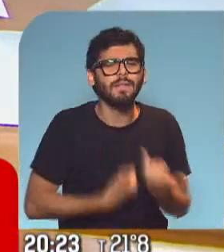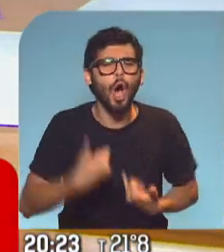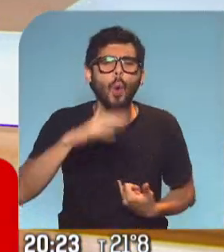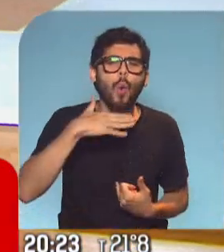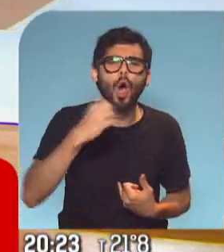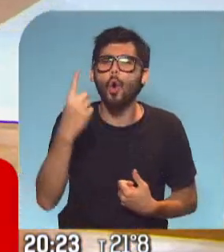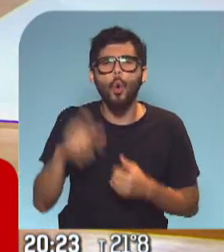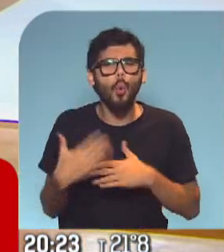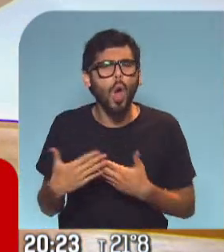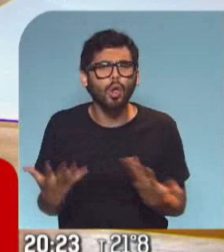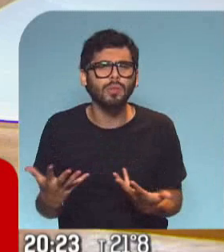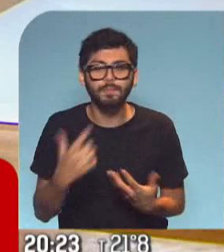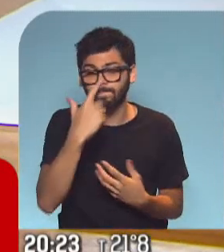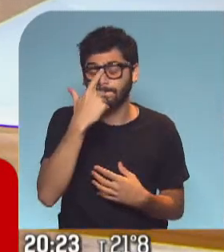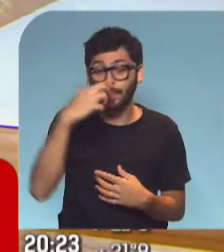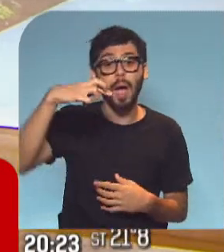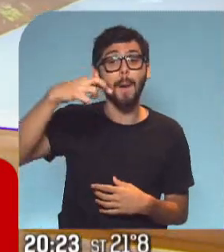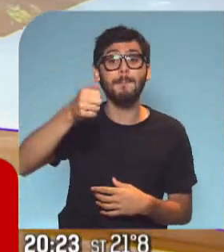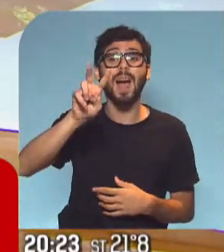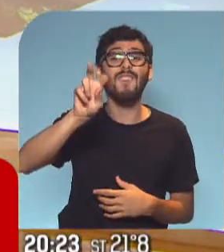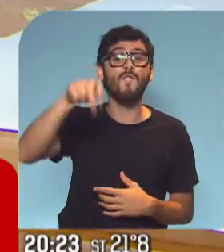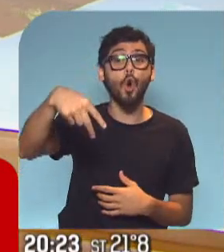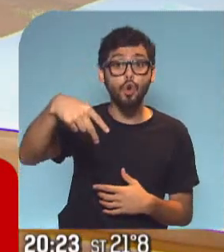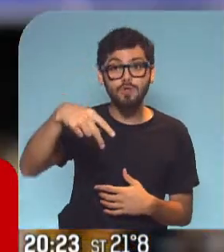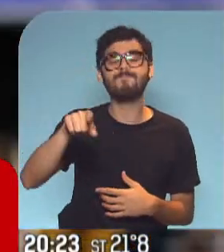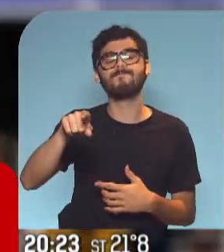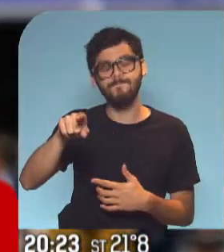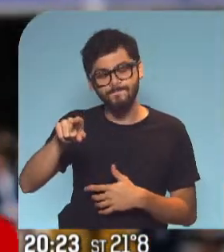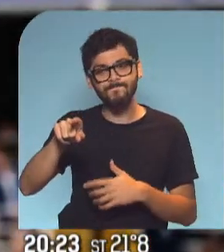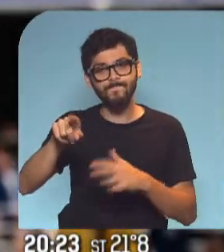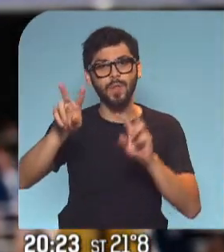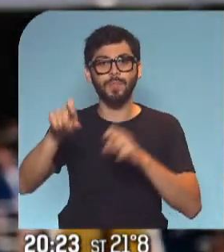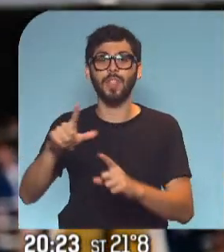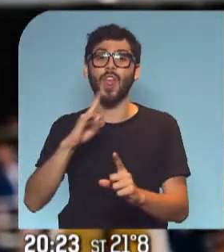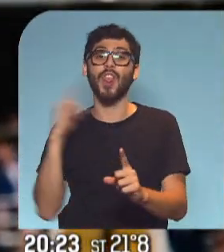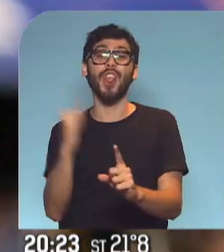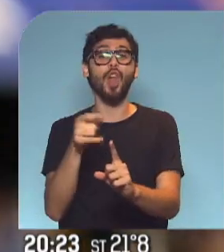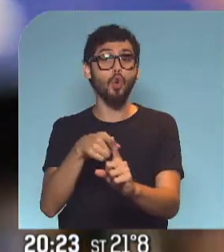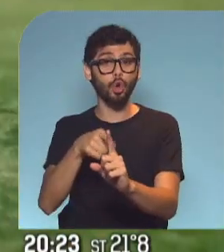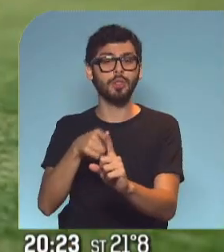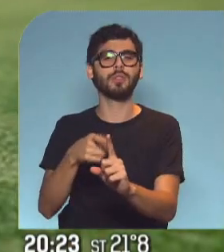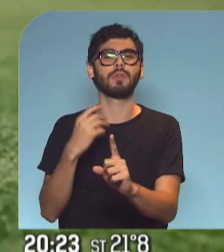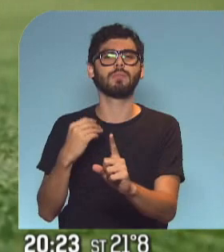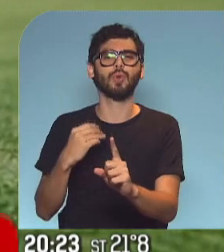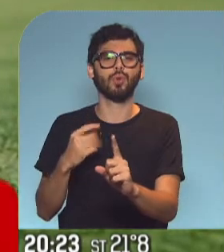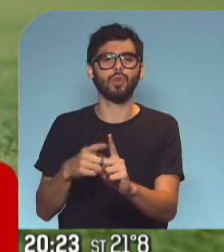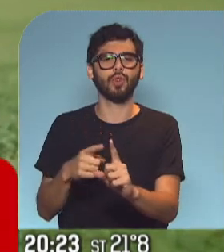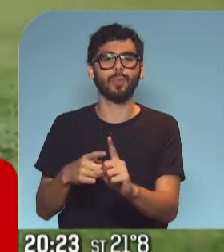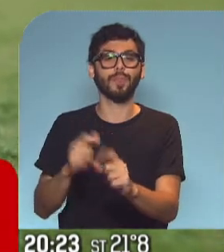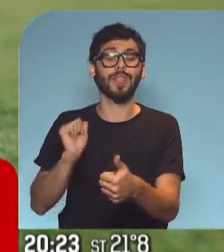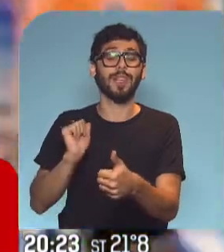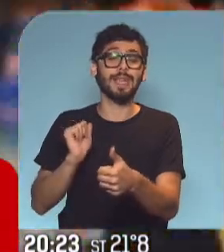sus jugadores en particular. Bueno, Pavón, un tema importante es la denuncia que tiene por